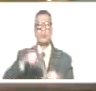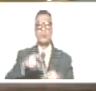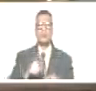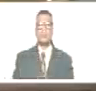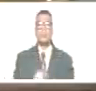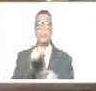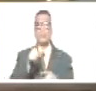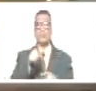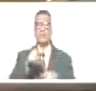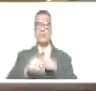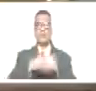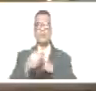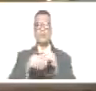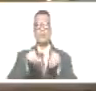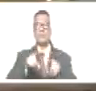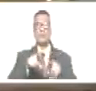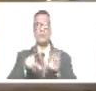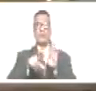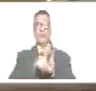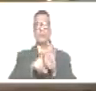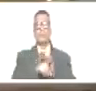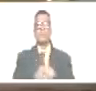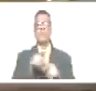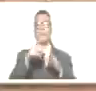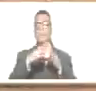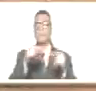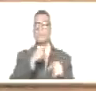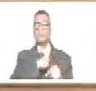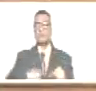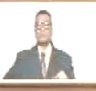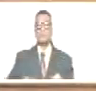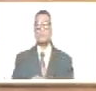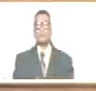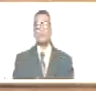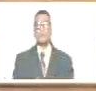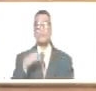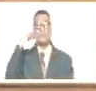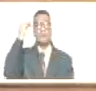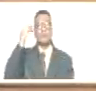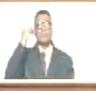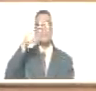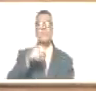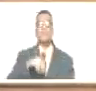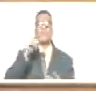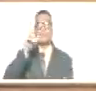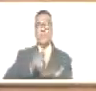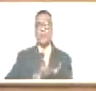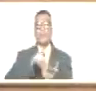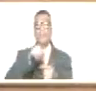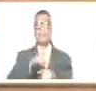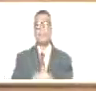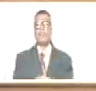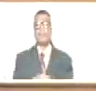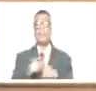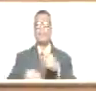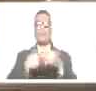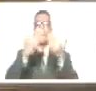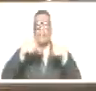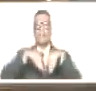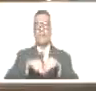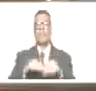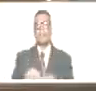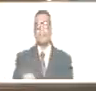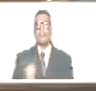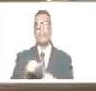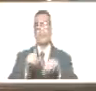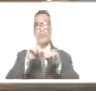cumplimiento de este principio. Esto, señor presidente. En consideración. Aprobado. Siguiente. Vigésimo primero.